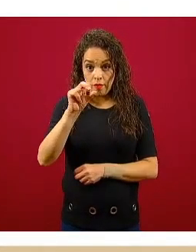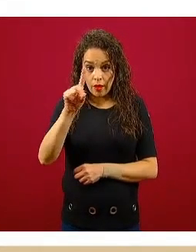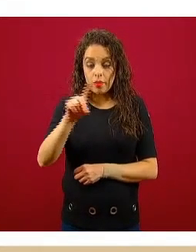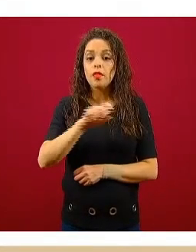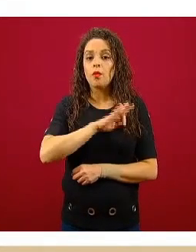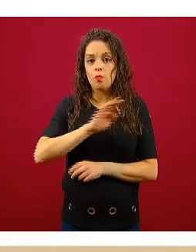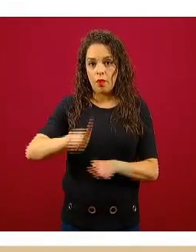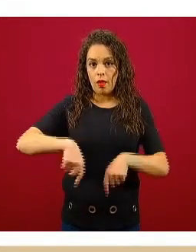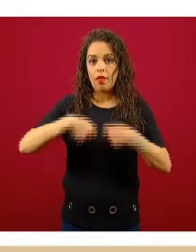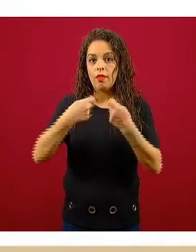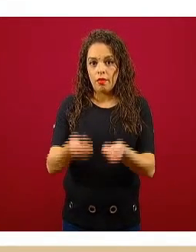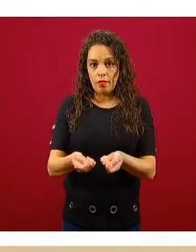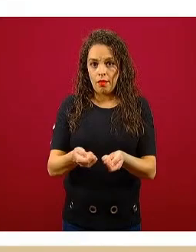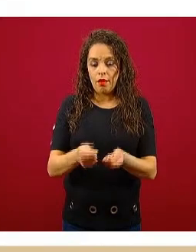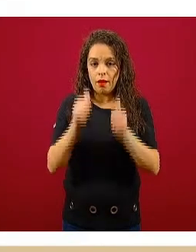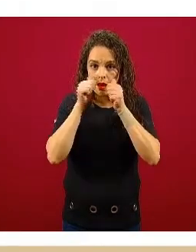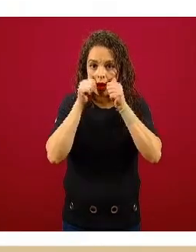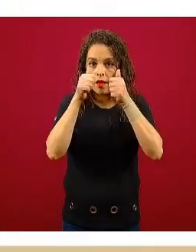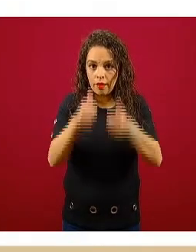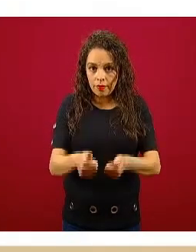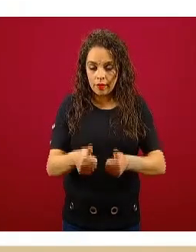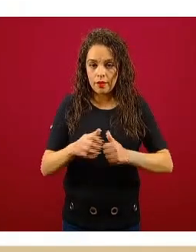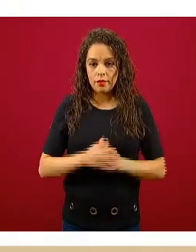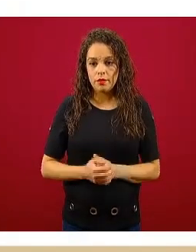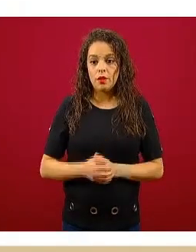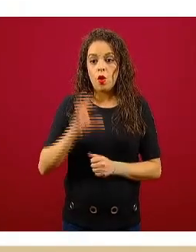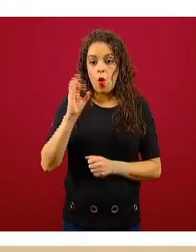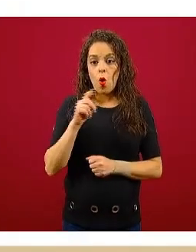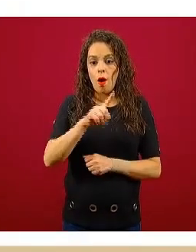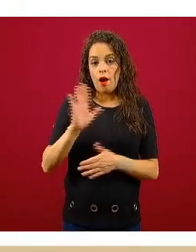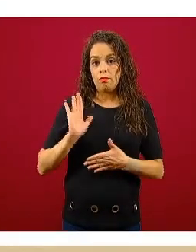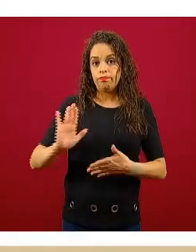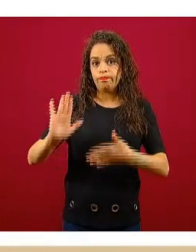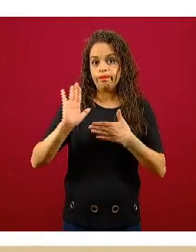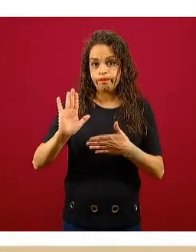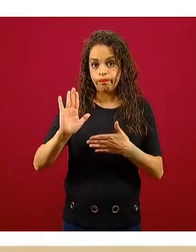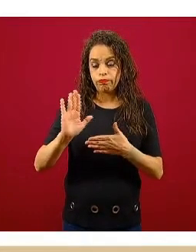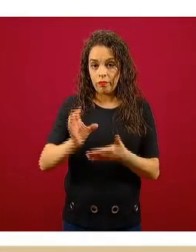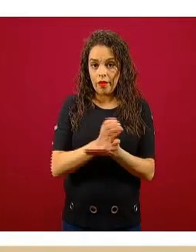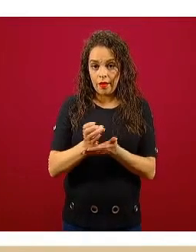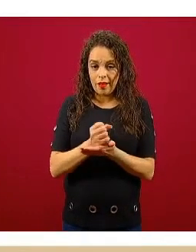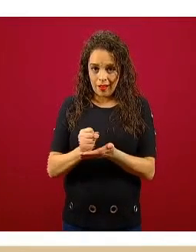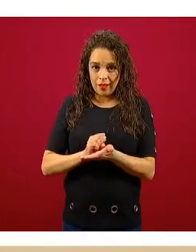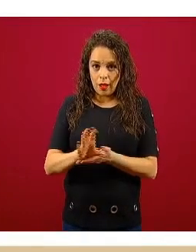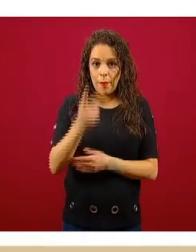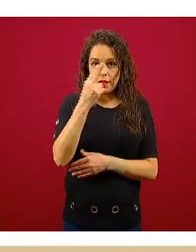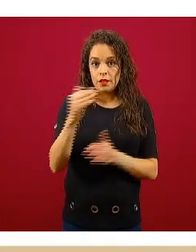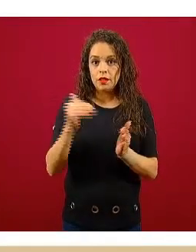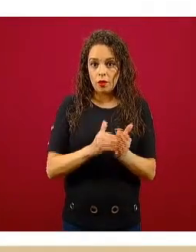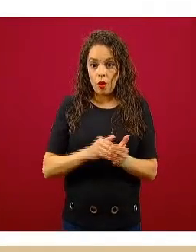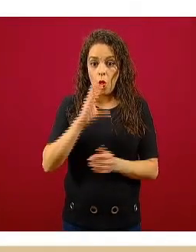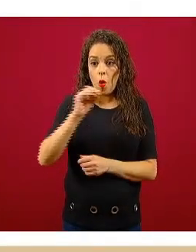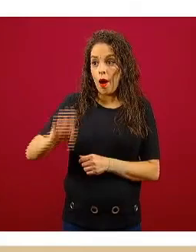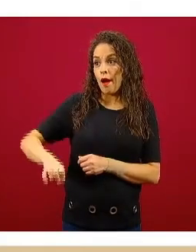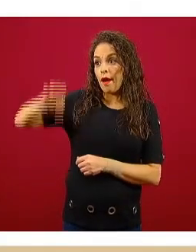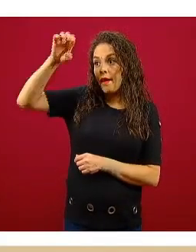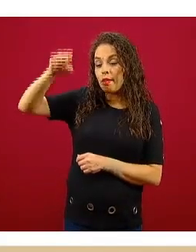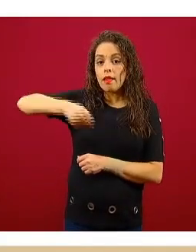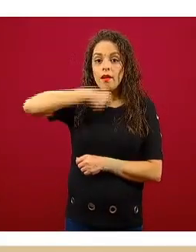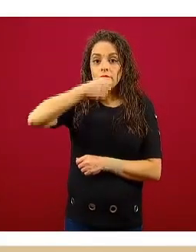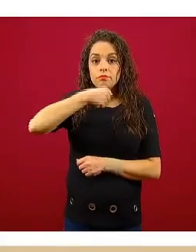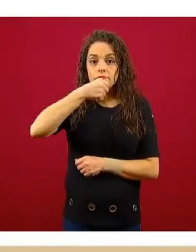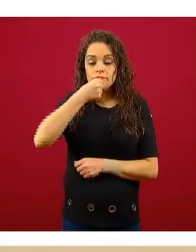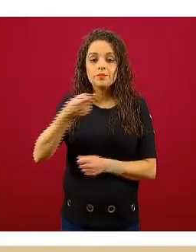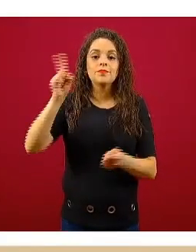la palabra que se ha lanzado en estos momentos de 25,000 pesos, el seguro de cesantía por edad avanzada y vejez, es decir,